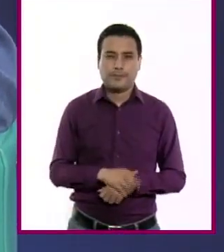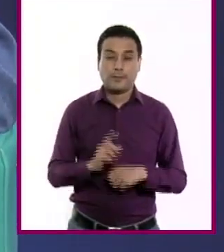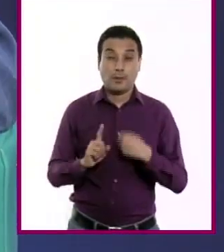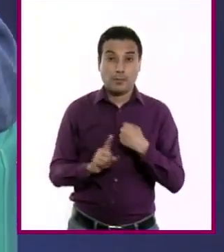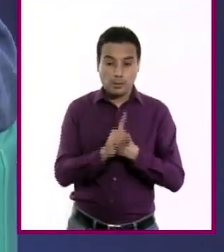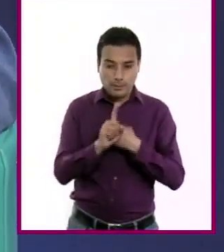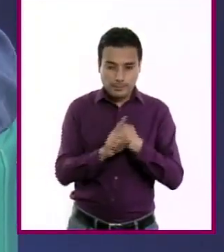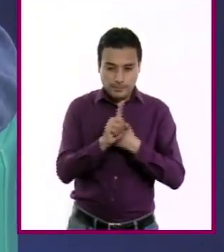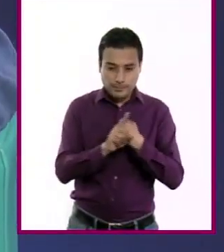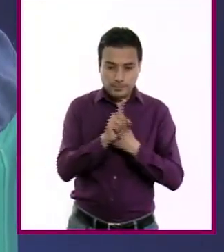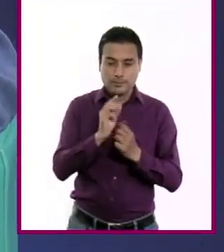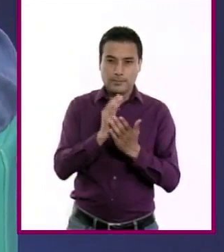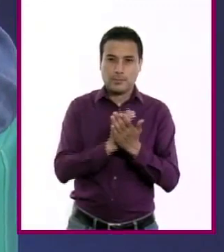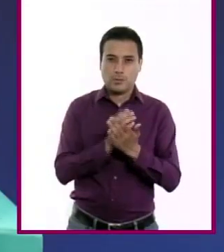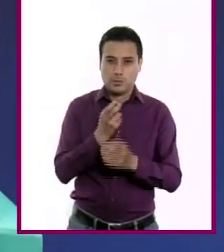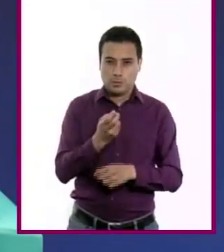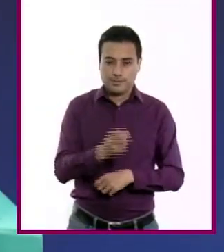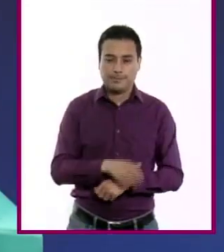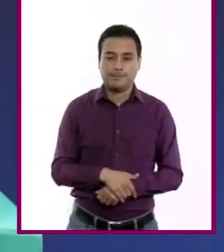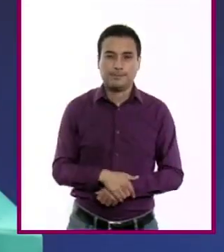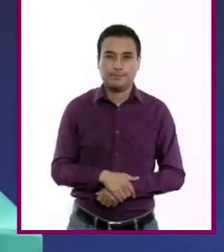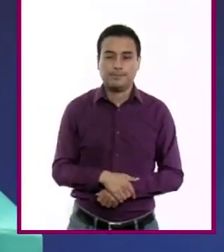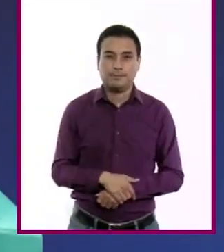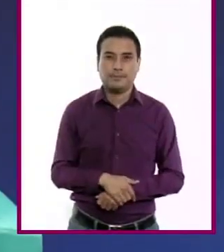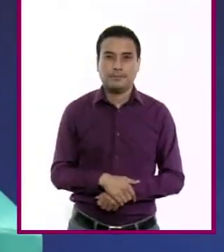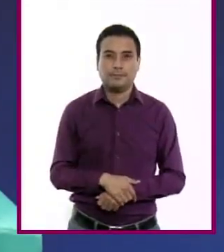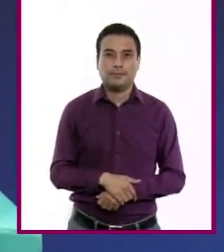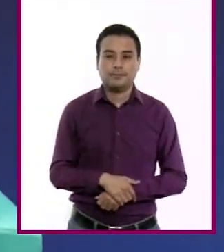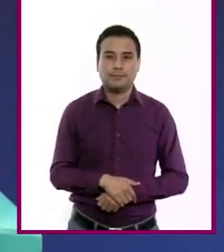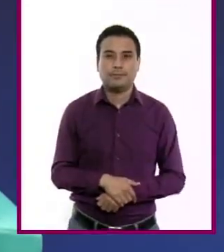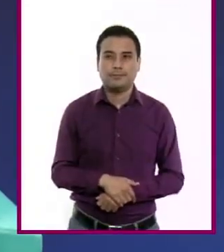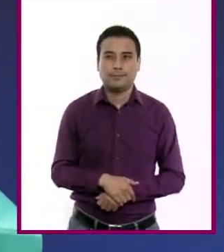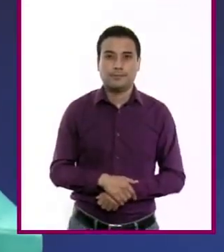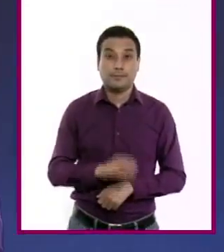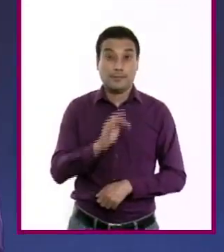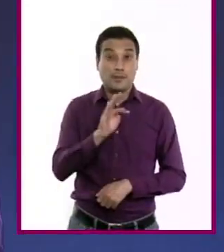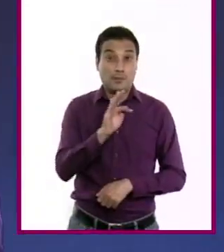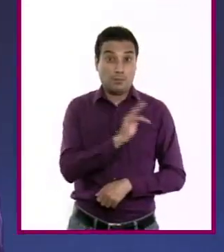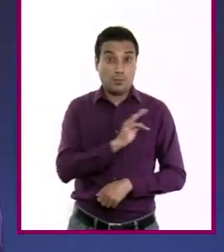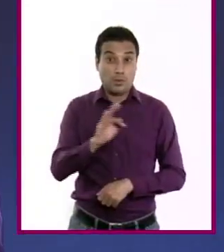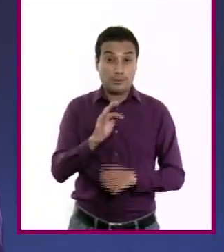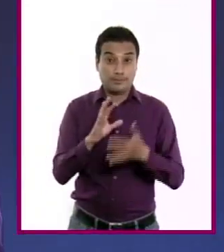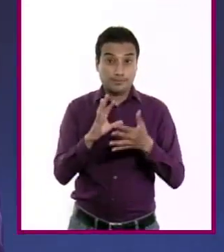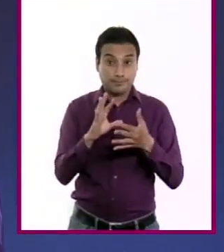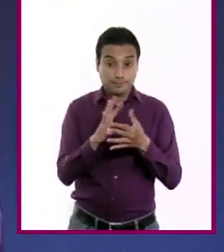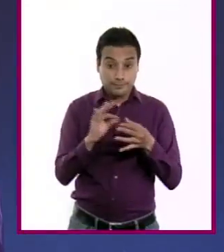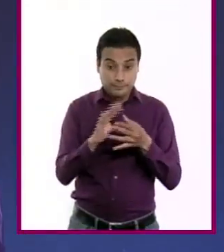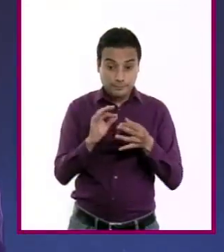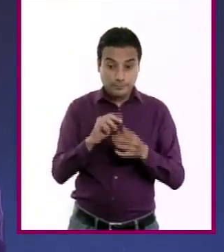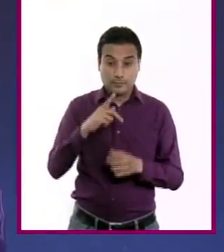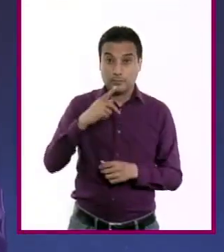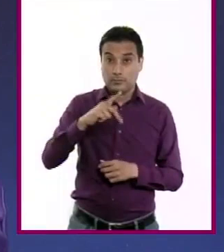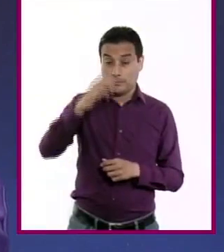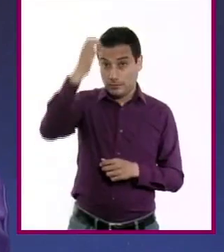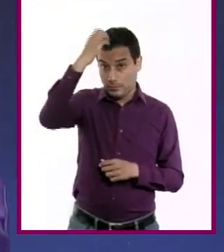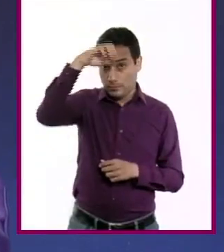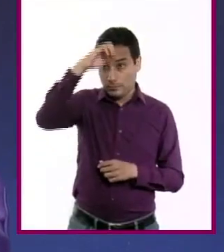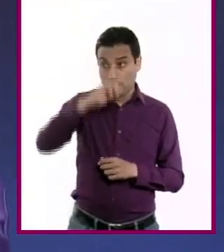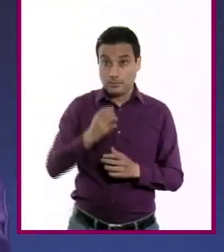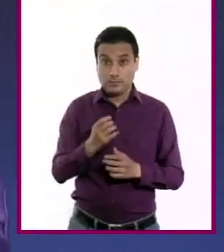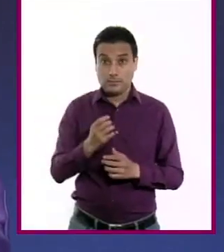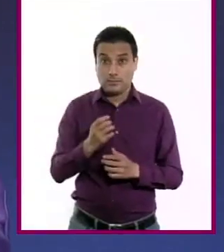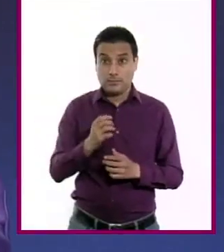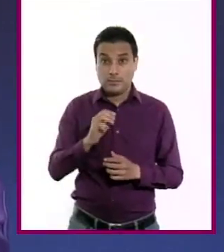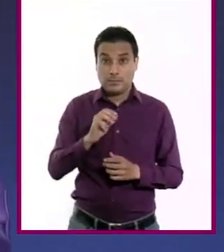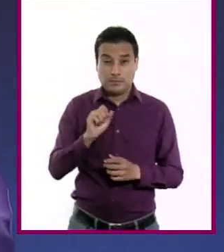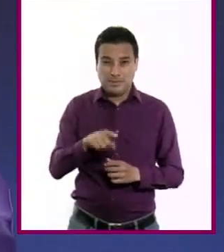las personas como quieran. ¿Nos pueden compartir alguna experiencia personal relacionada con amenazas informáticas como las que